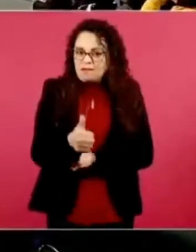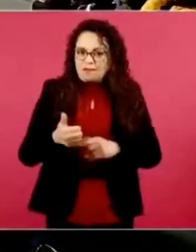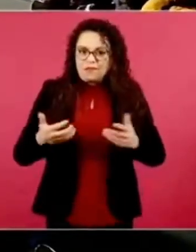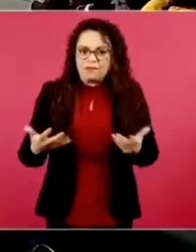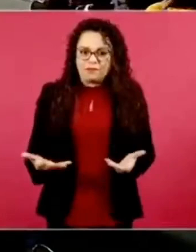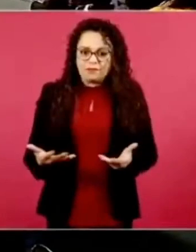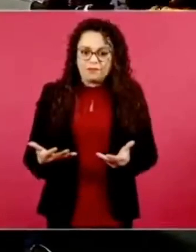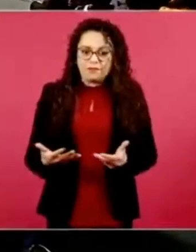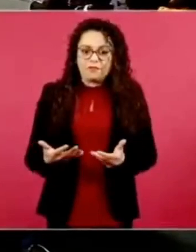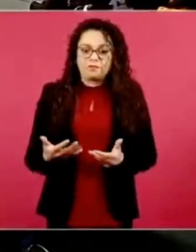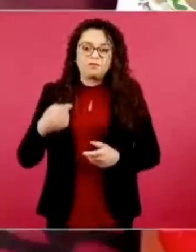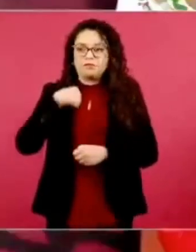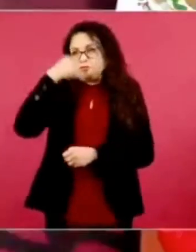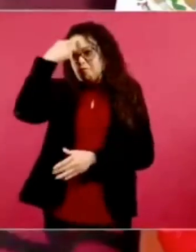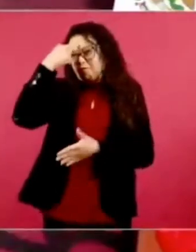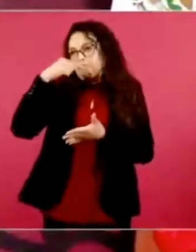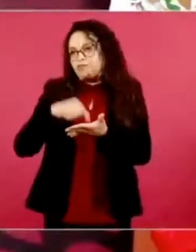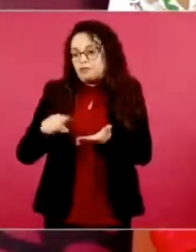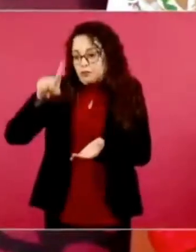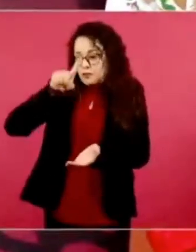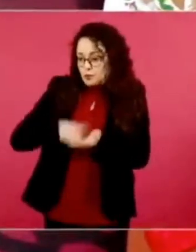íntimas, en la familia.